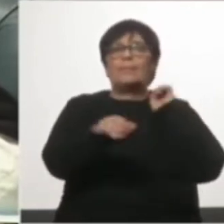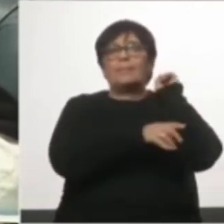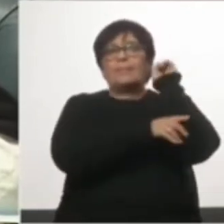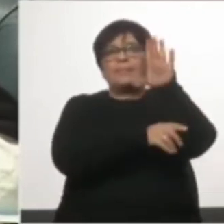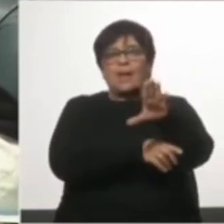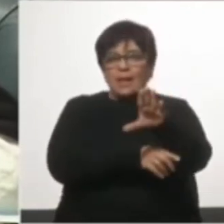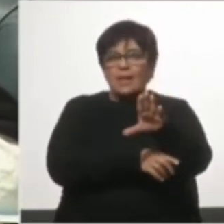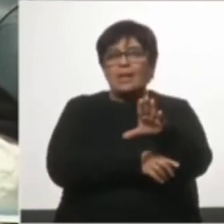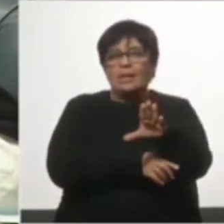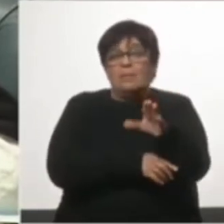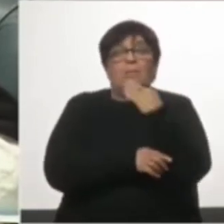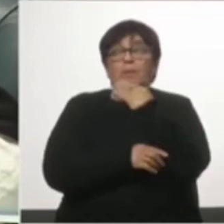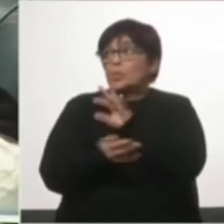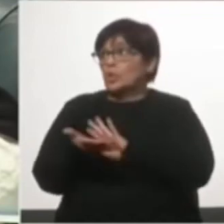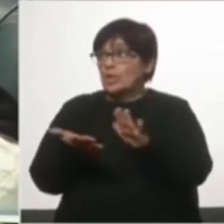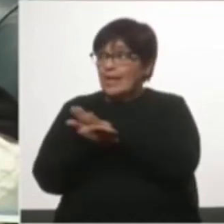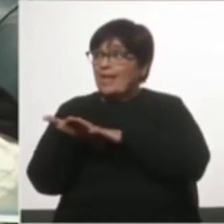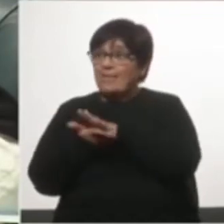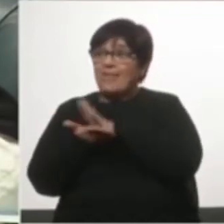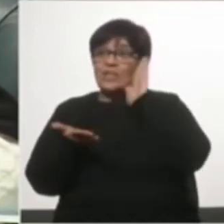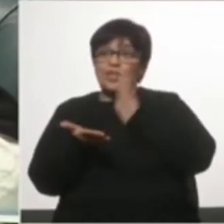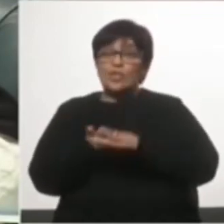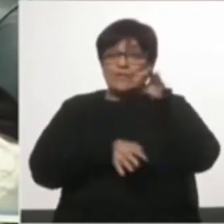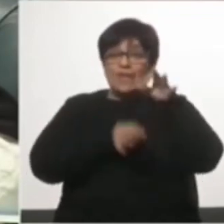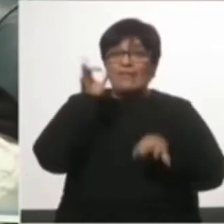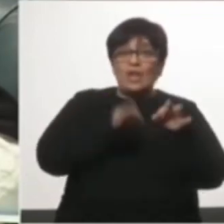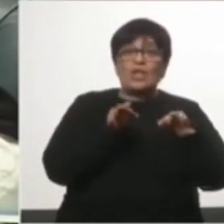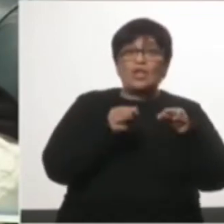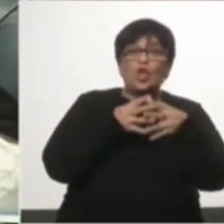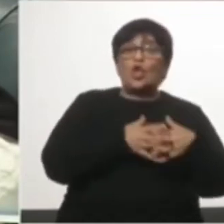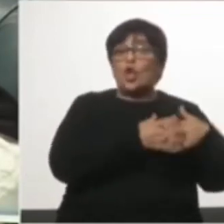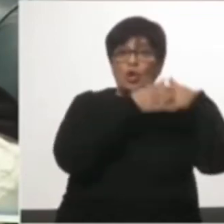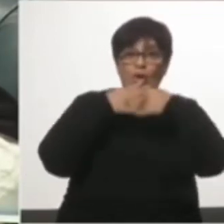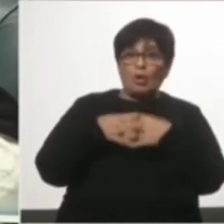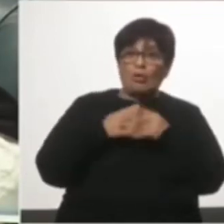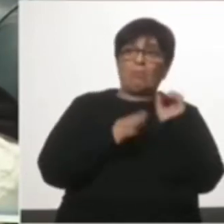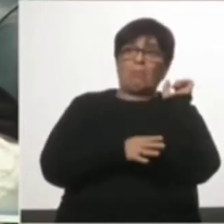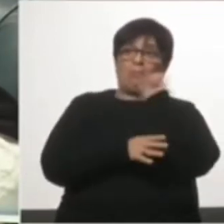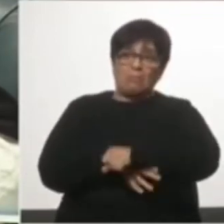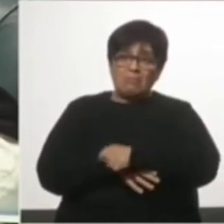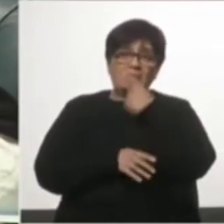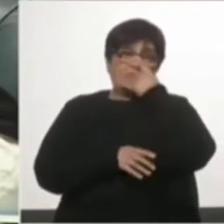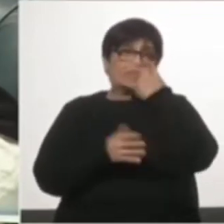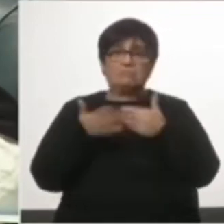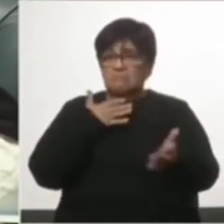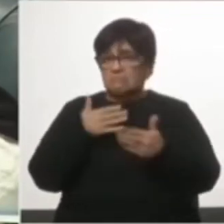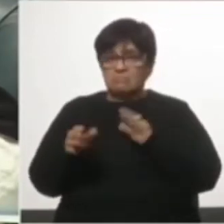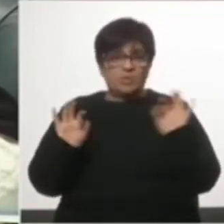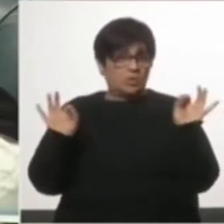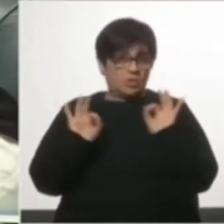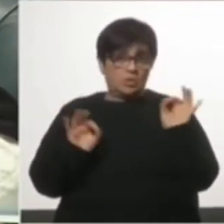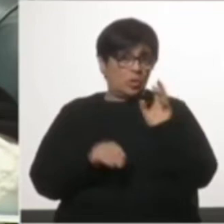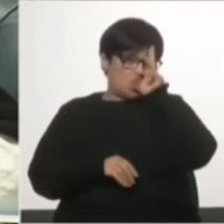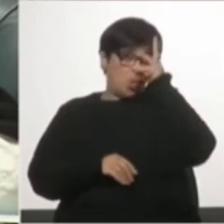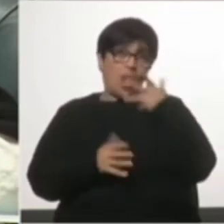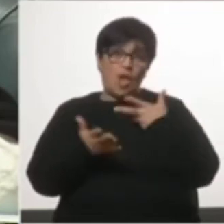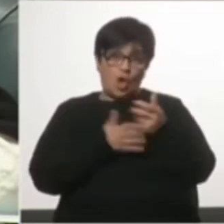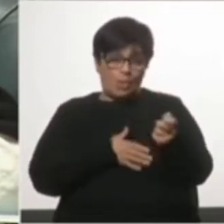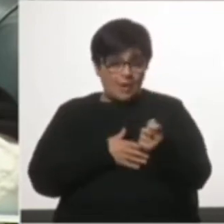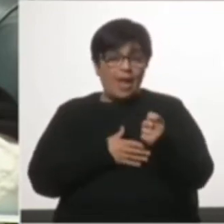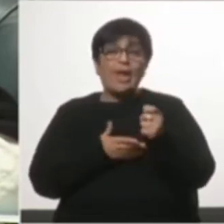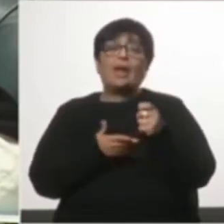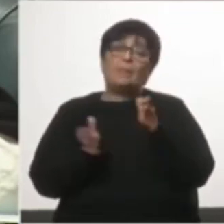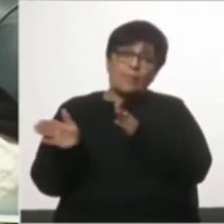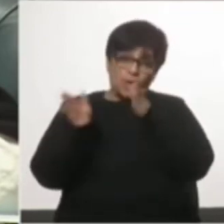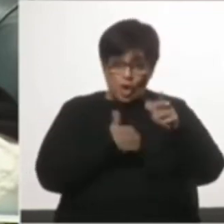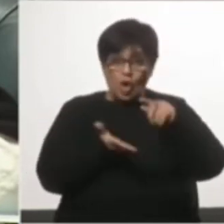en forma de consulta al laboratorio Pfizer, desestimando el interés del país en la vacuna. A la vez, contrata la asesoría